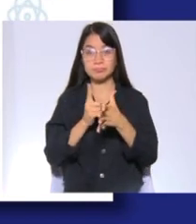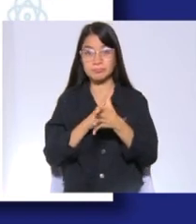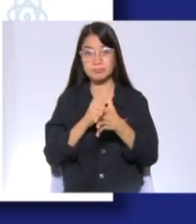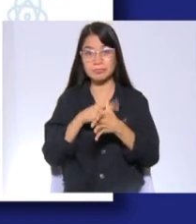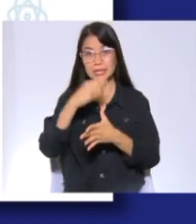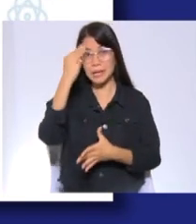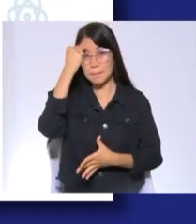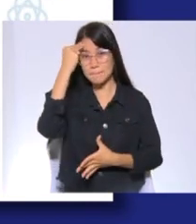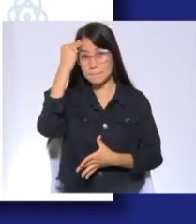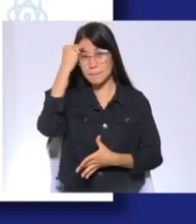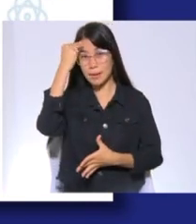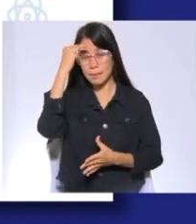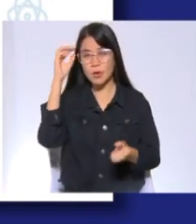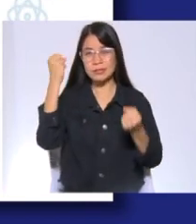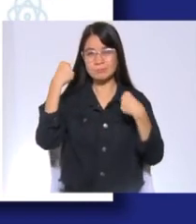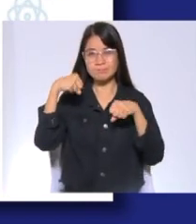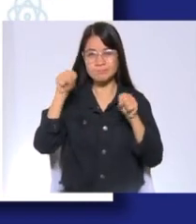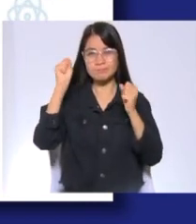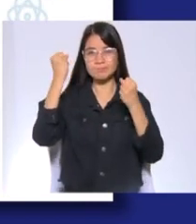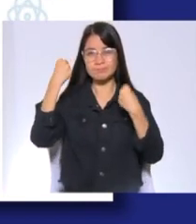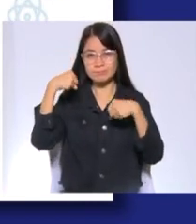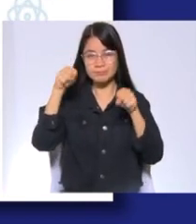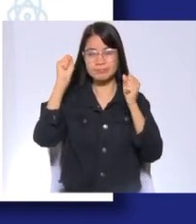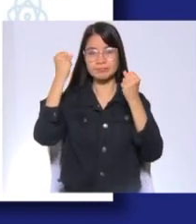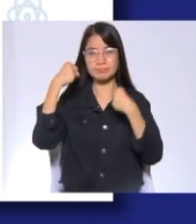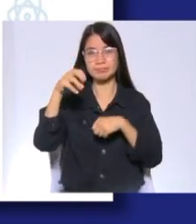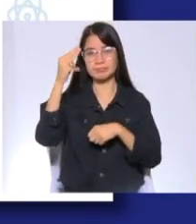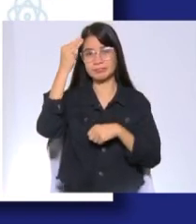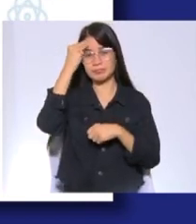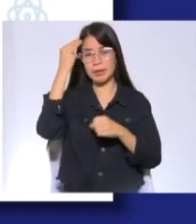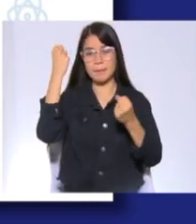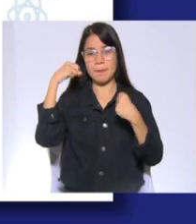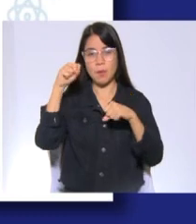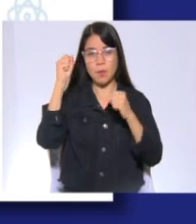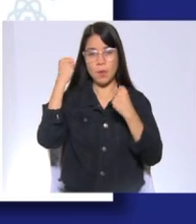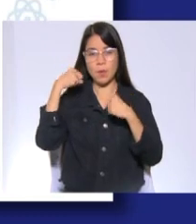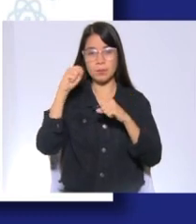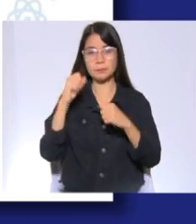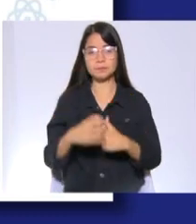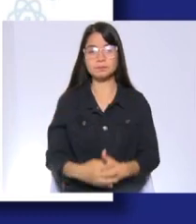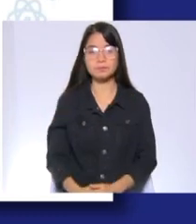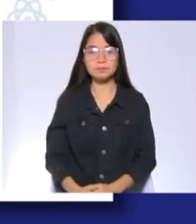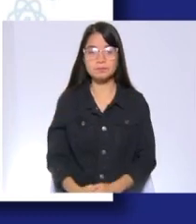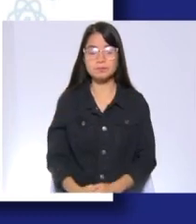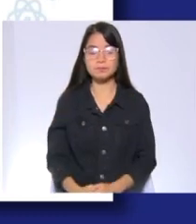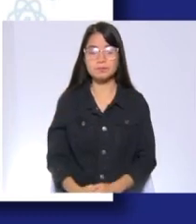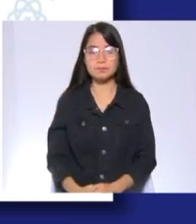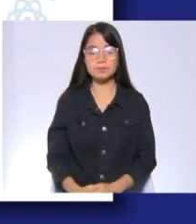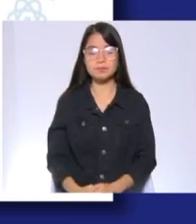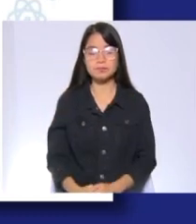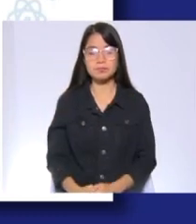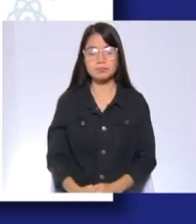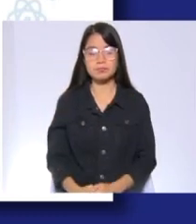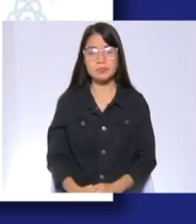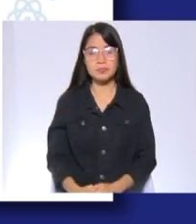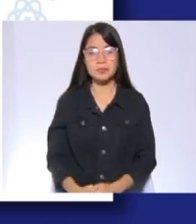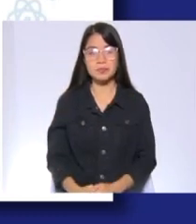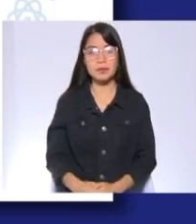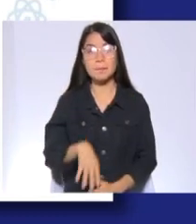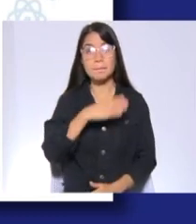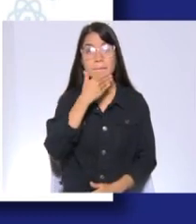evocar de la lectura elementos y llevarlos a nuestra cotidianidad. Y mejorar todo lo que tiene que ver con la